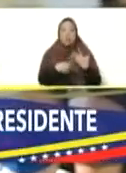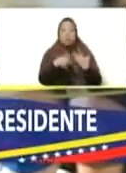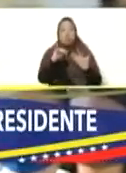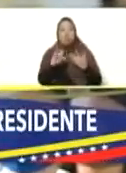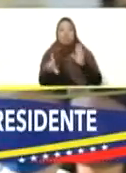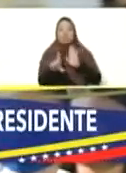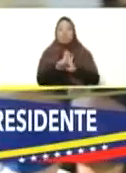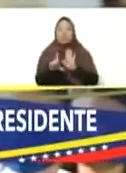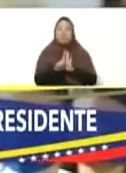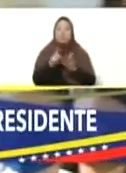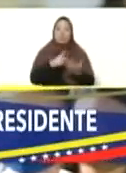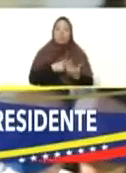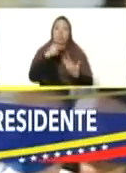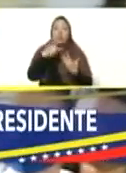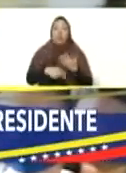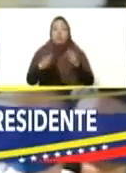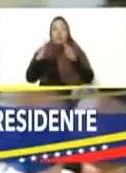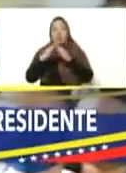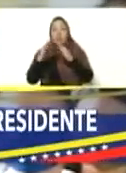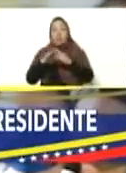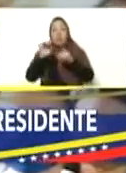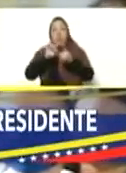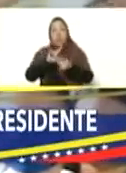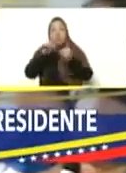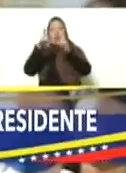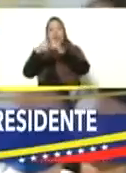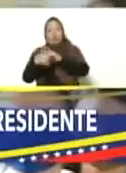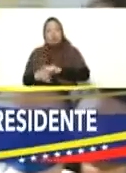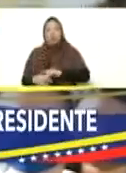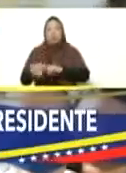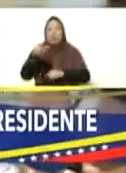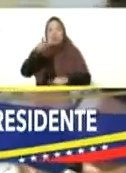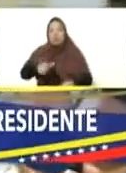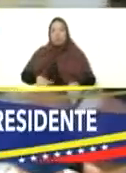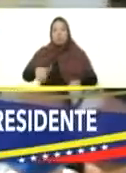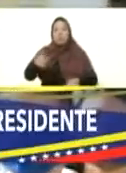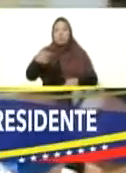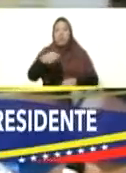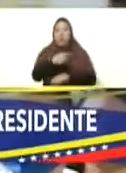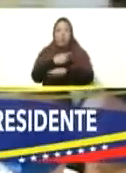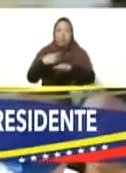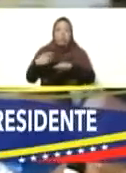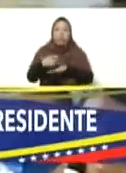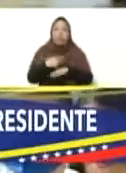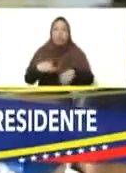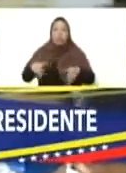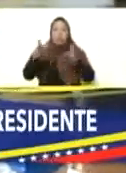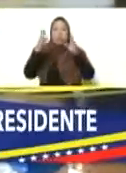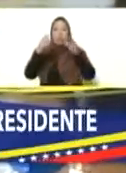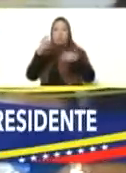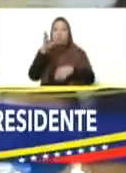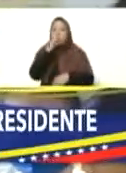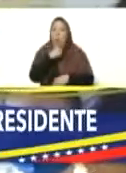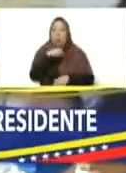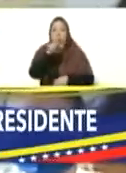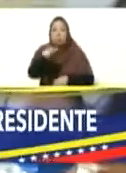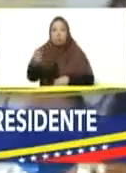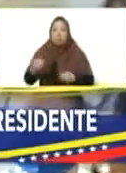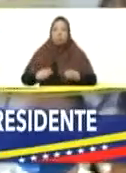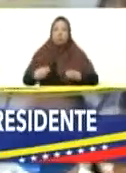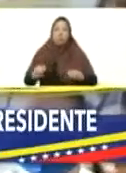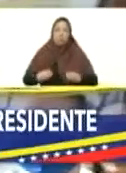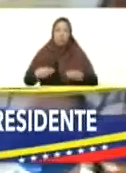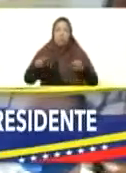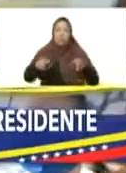haciendo un programa de vivienda transitoria hay muchos edificios que tiene el gobierno que están vacíos que podemos usar como vivienda